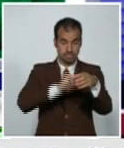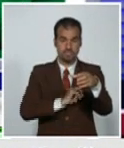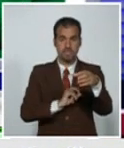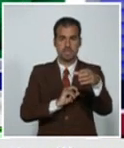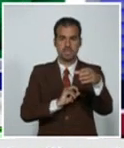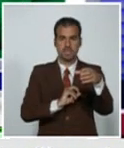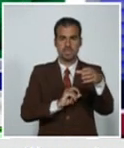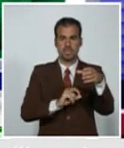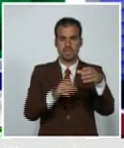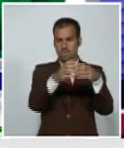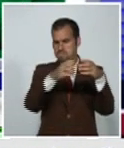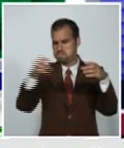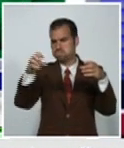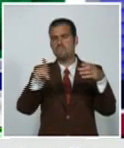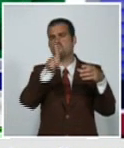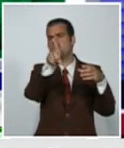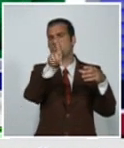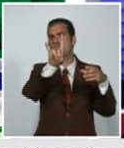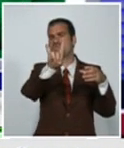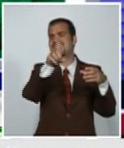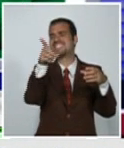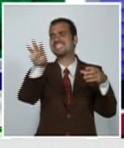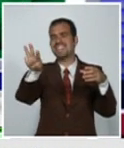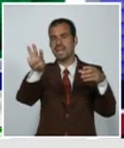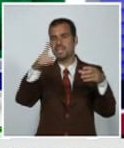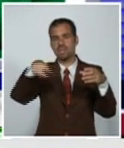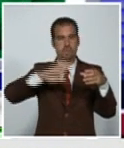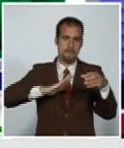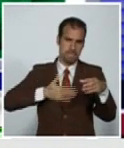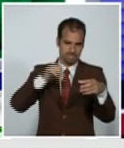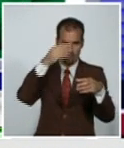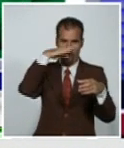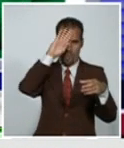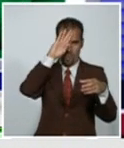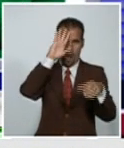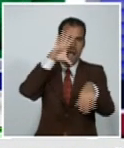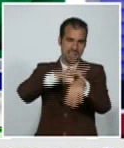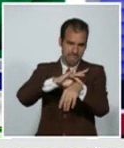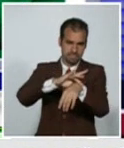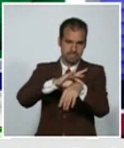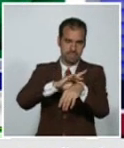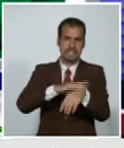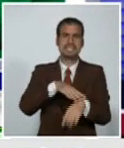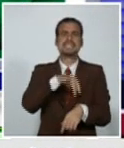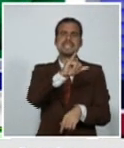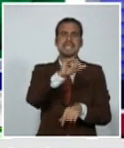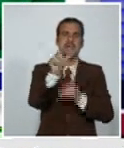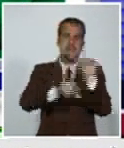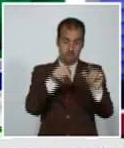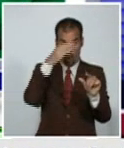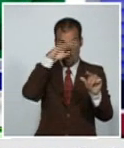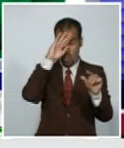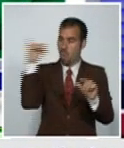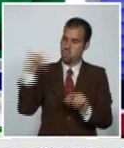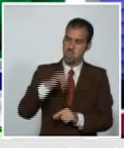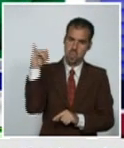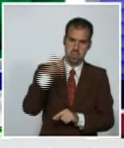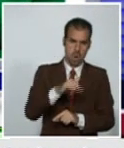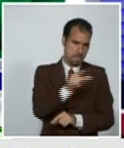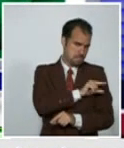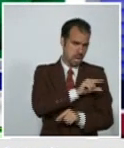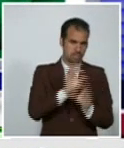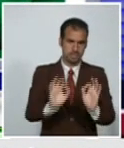913 son autóctonos y 6 importados. 6 personas que arribaron recientemente y